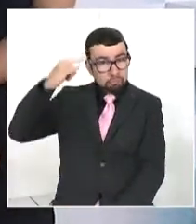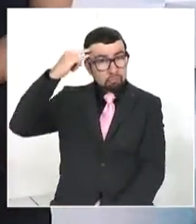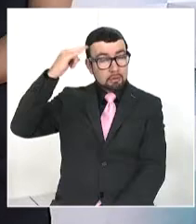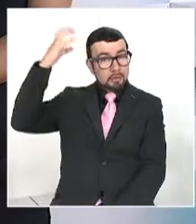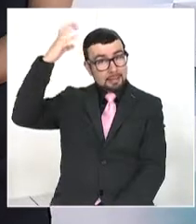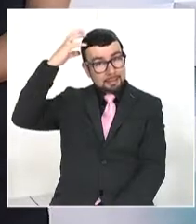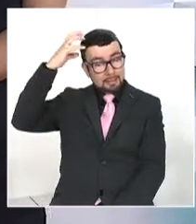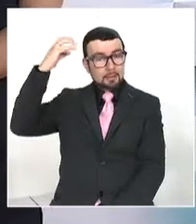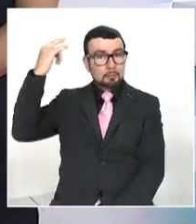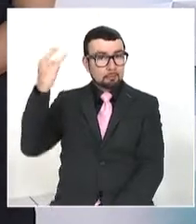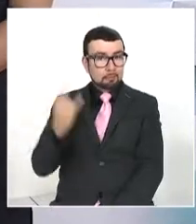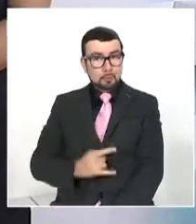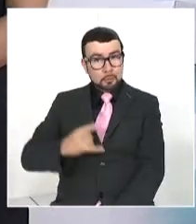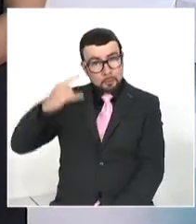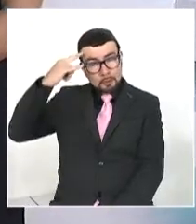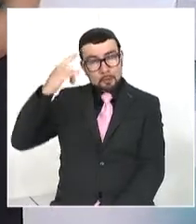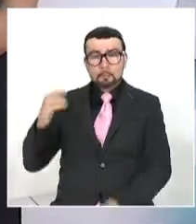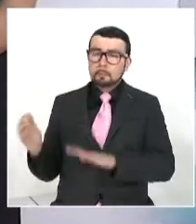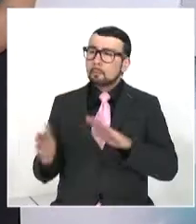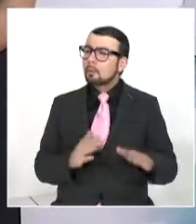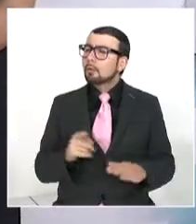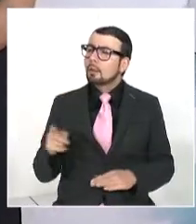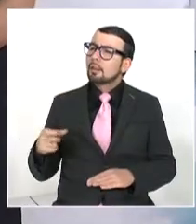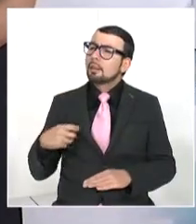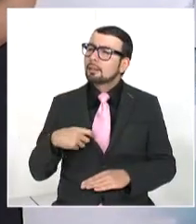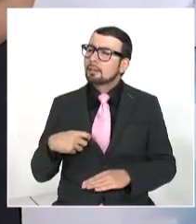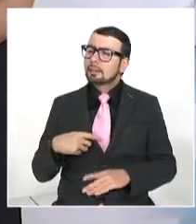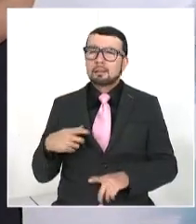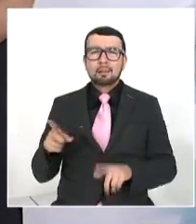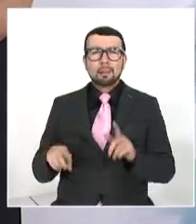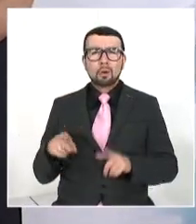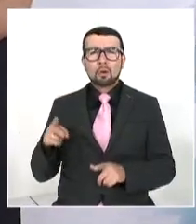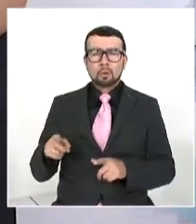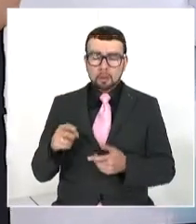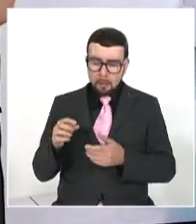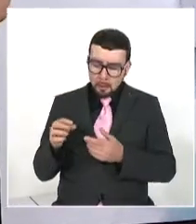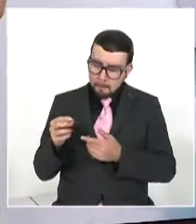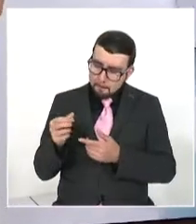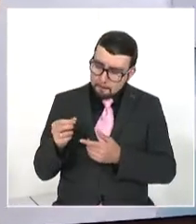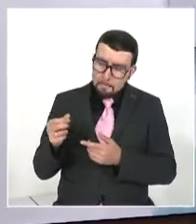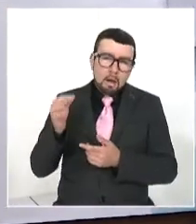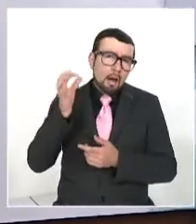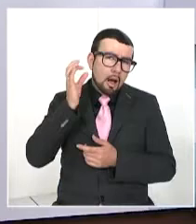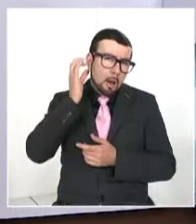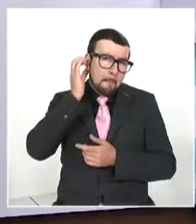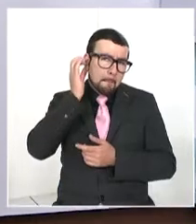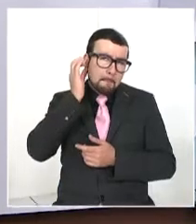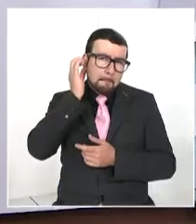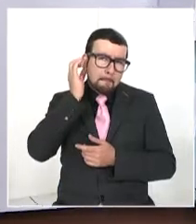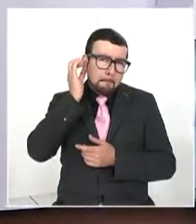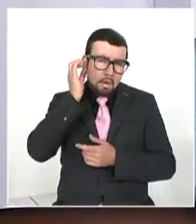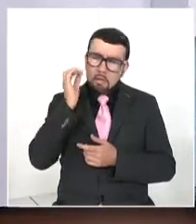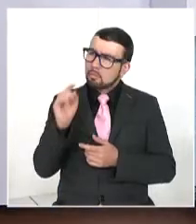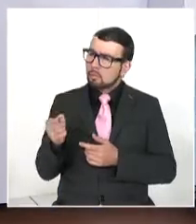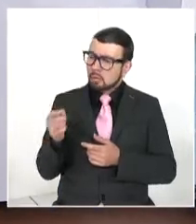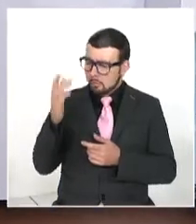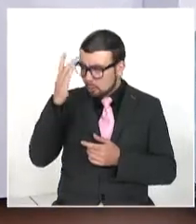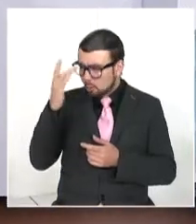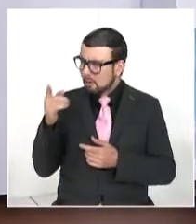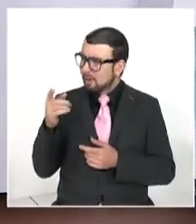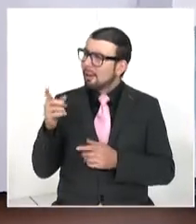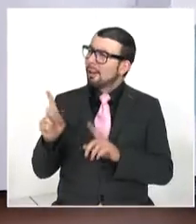Ahora, usted tiene en la mano unos balines que la gente ha conocido, que se aplican en la oreja. Sí. Hagamos el procedimiento y por qué y qué